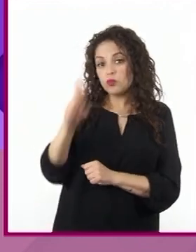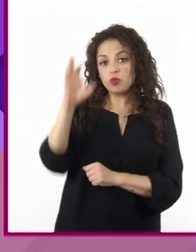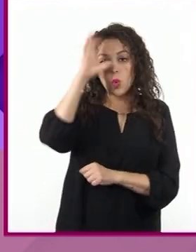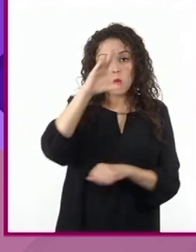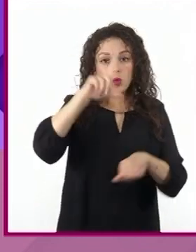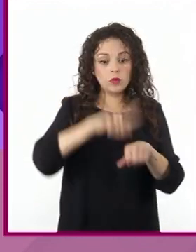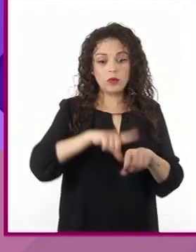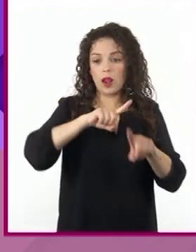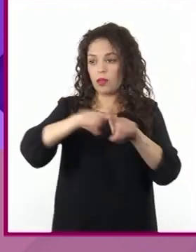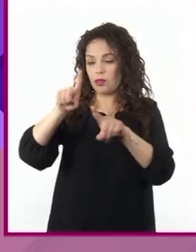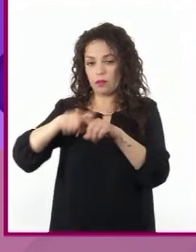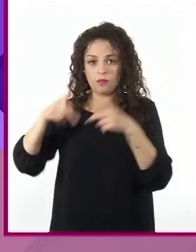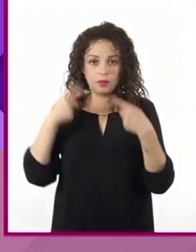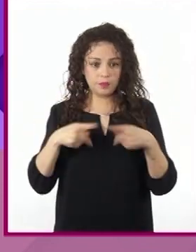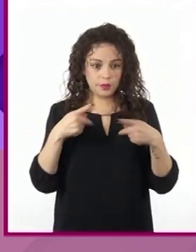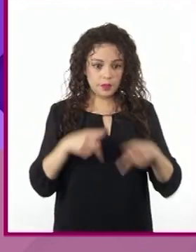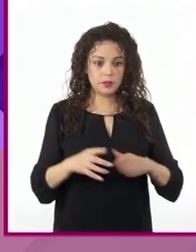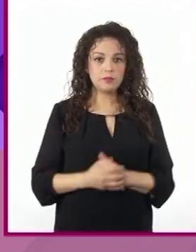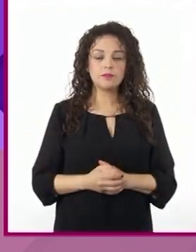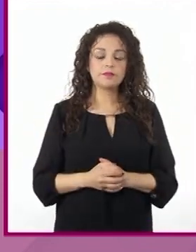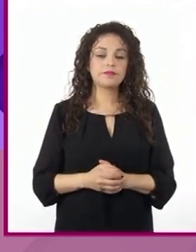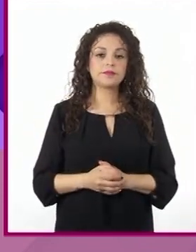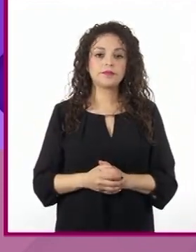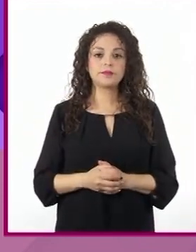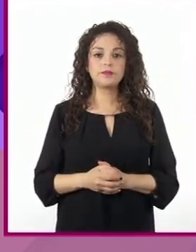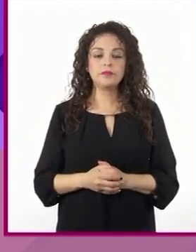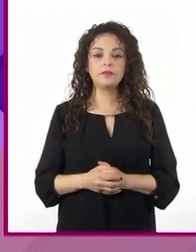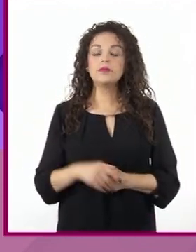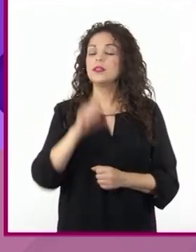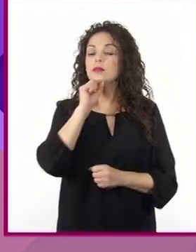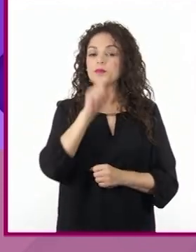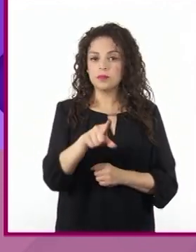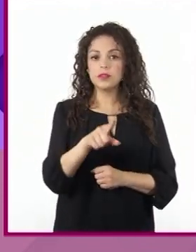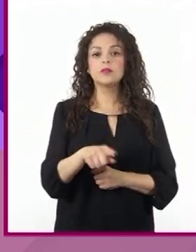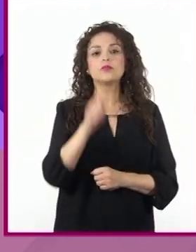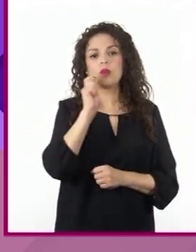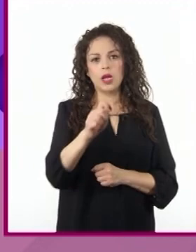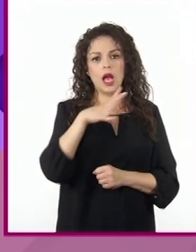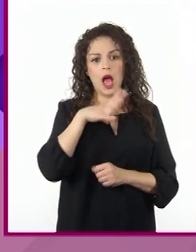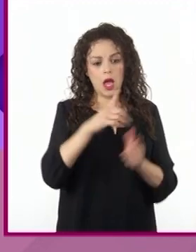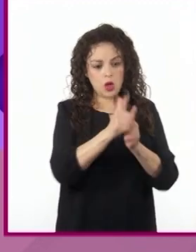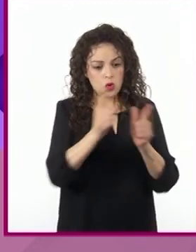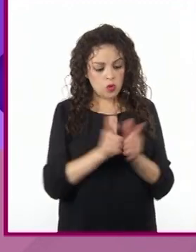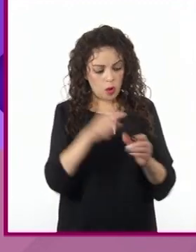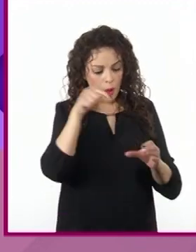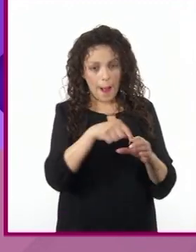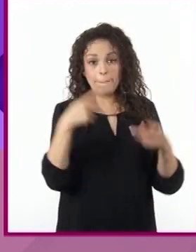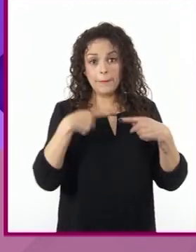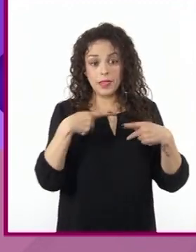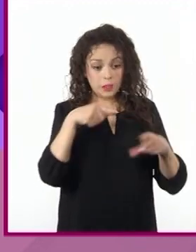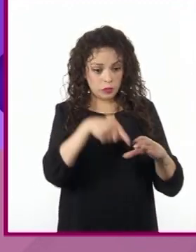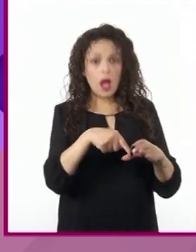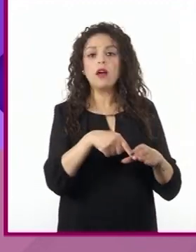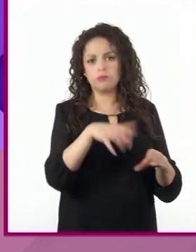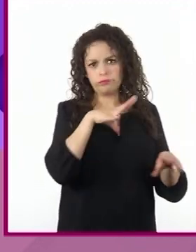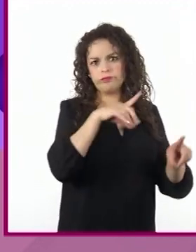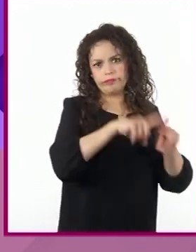los otros, así como a quienes integran los grupos a los que pertenecen, porque los aceptarán y